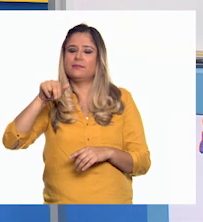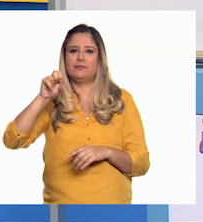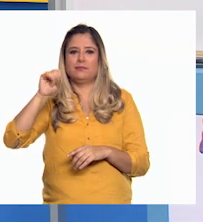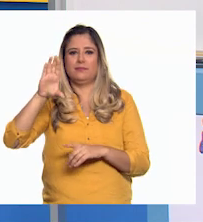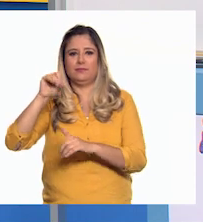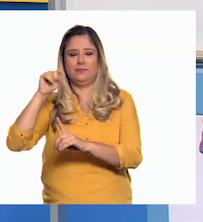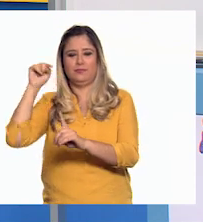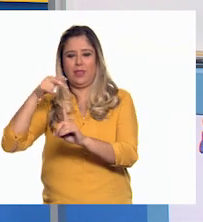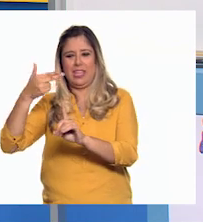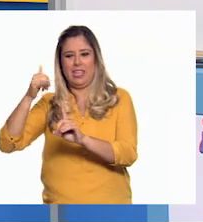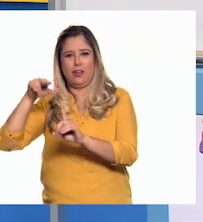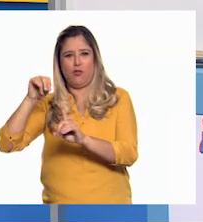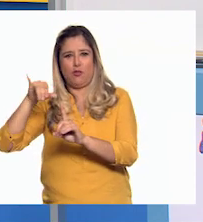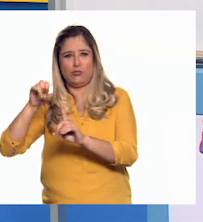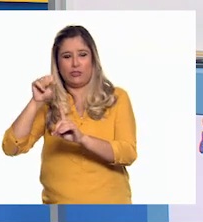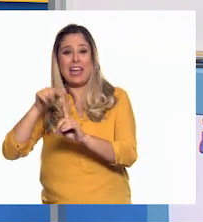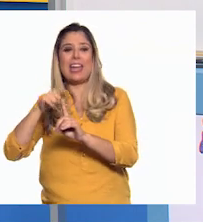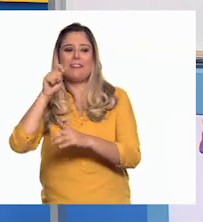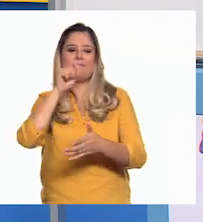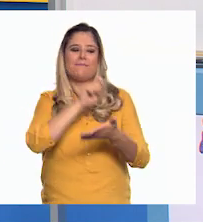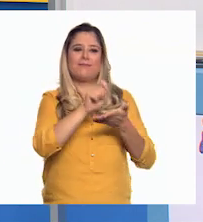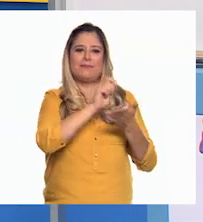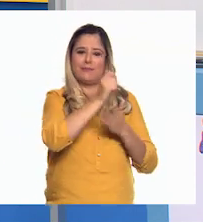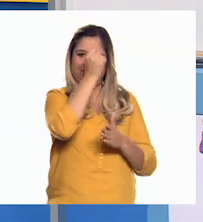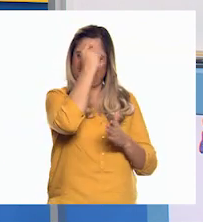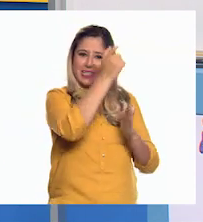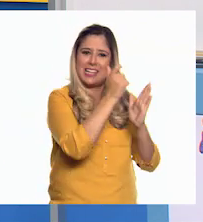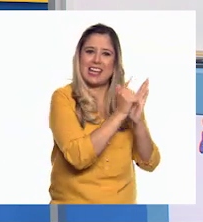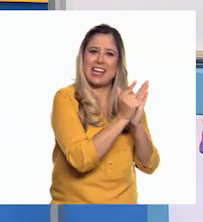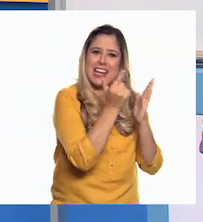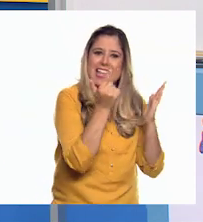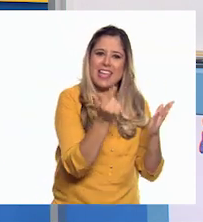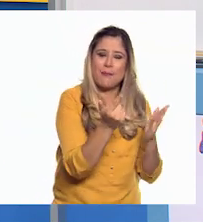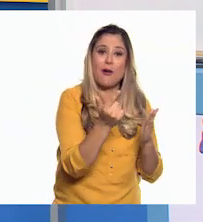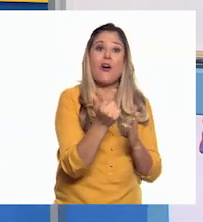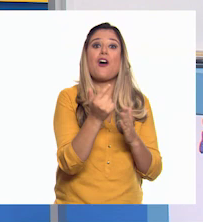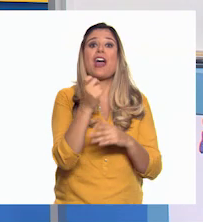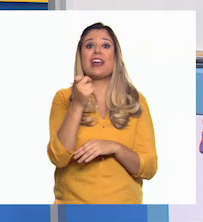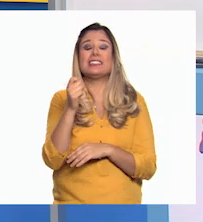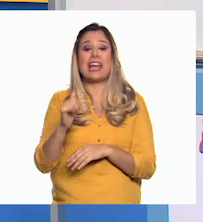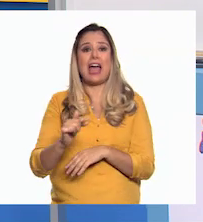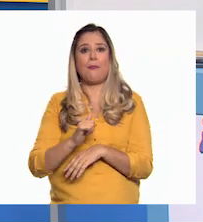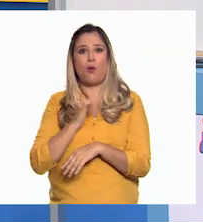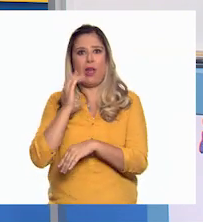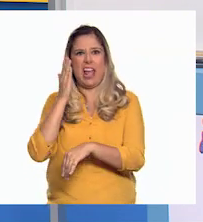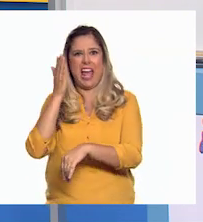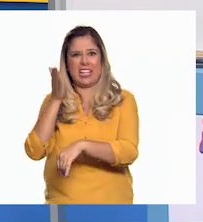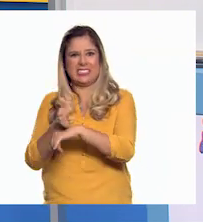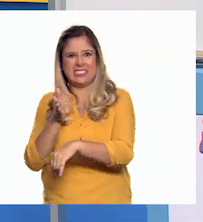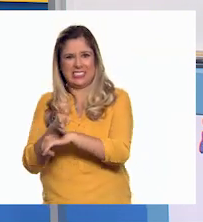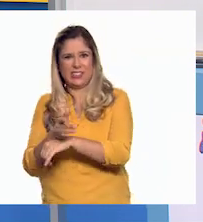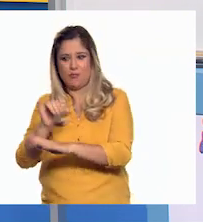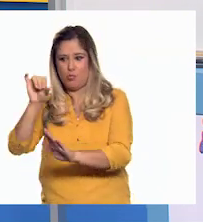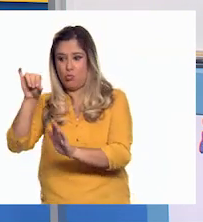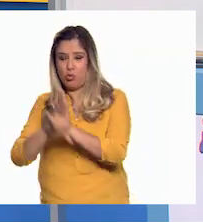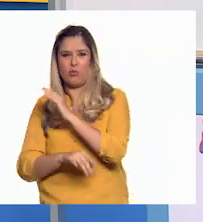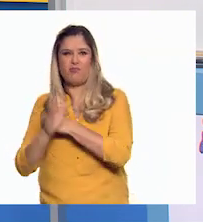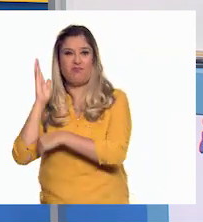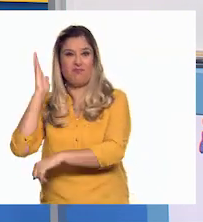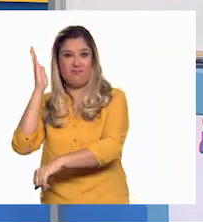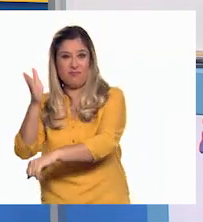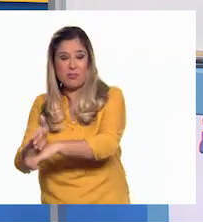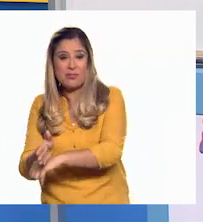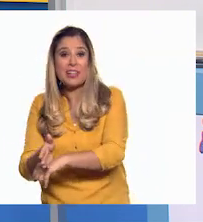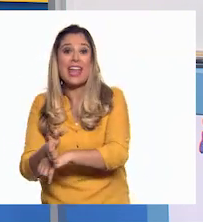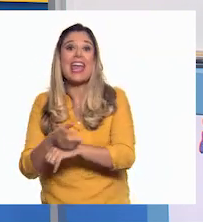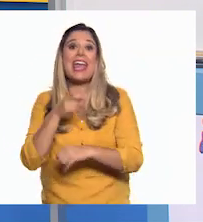Hinojosa construyó su historia. Aprovechó el castigo que le ponen a su personaje por reprobar y para